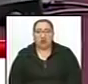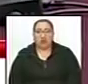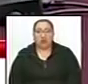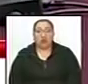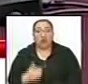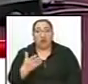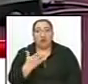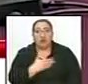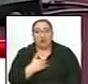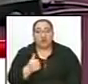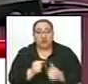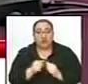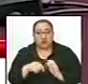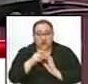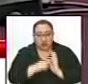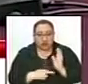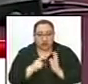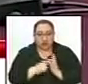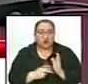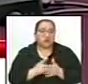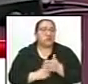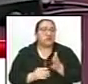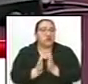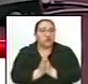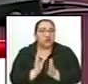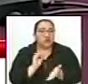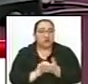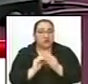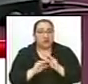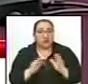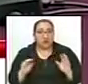Presidente, que en mérito al reglamento